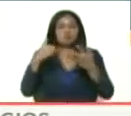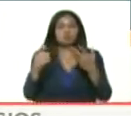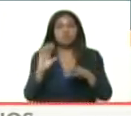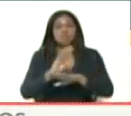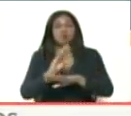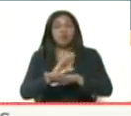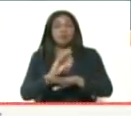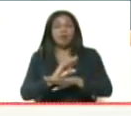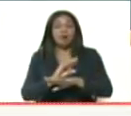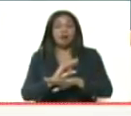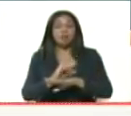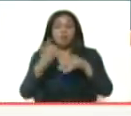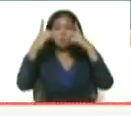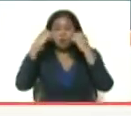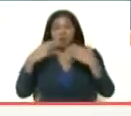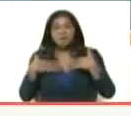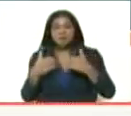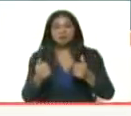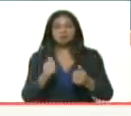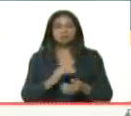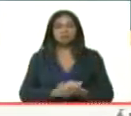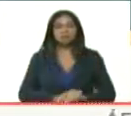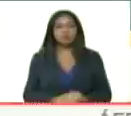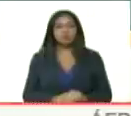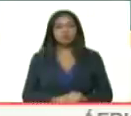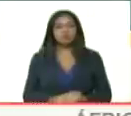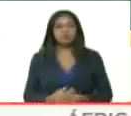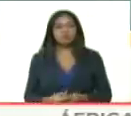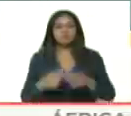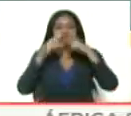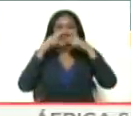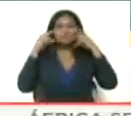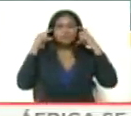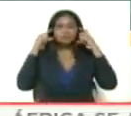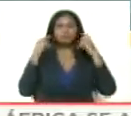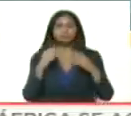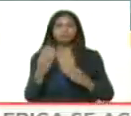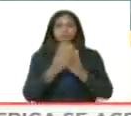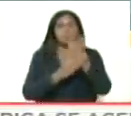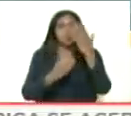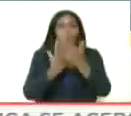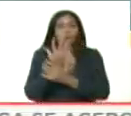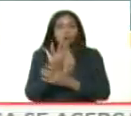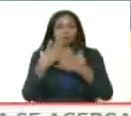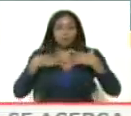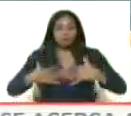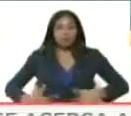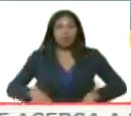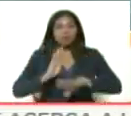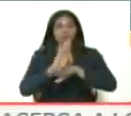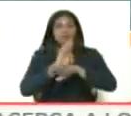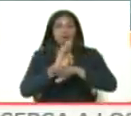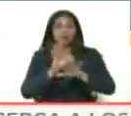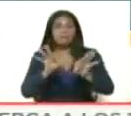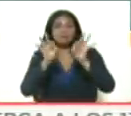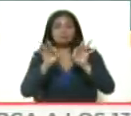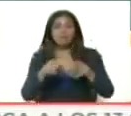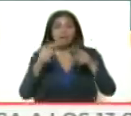protección para los profesionales de la salud. Mascarillas, guantes, trajes de protección,